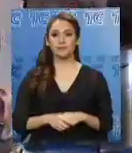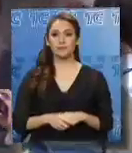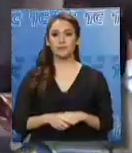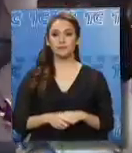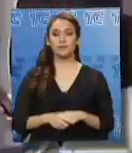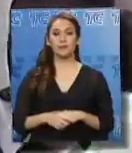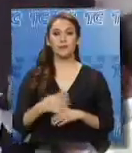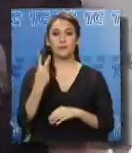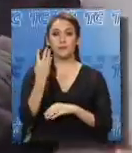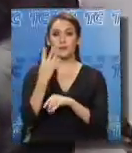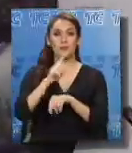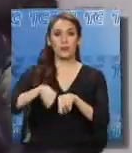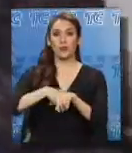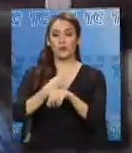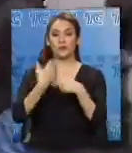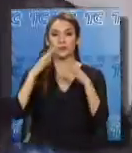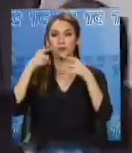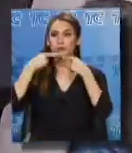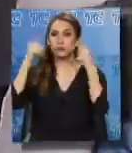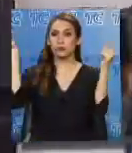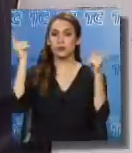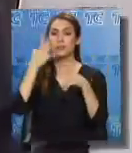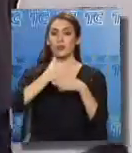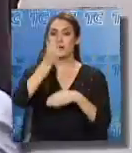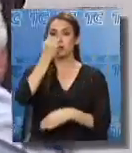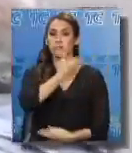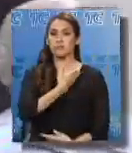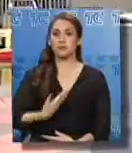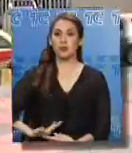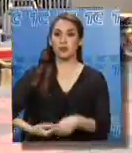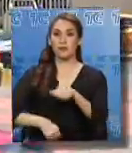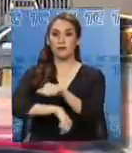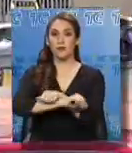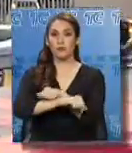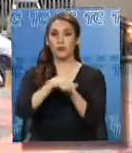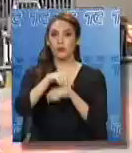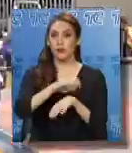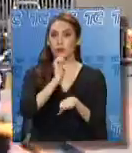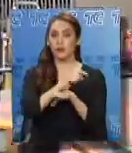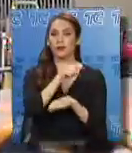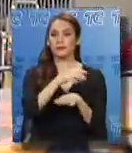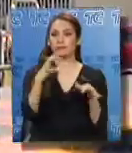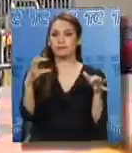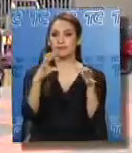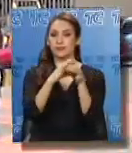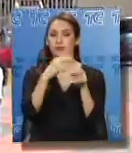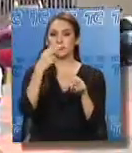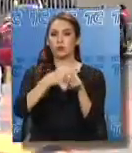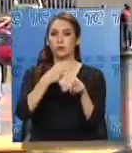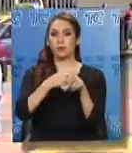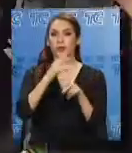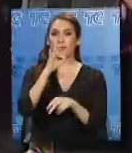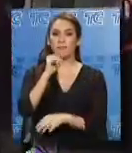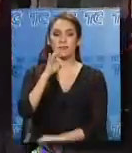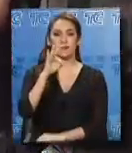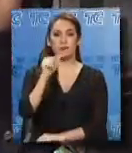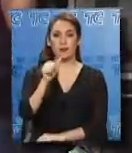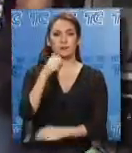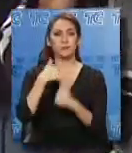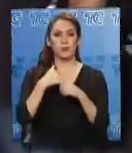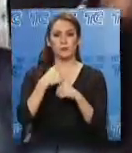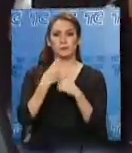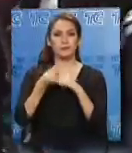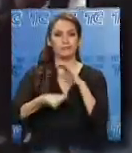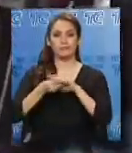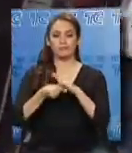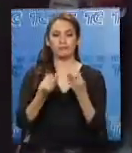Menos de 24 horas después de que se conociera que el presidente de la Federación Ecuatoriana de Fútbol está vinculado en el denominado caso FIFAgate, hoy el fiscal